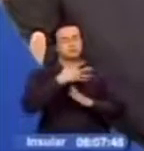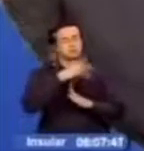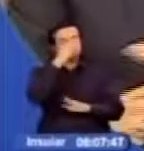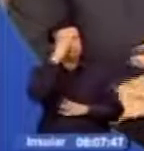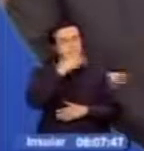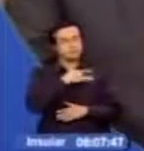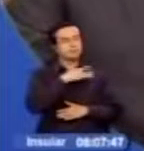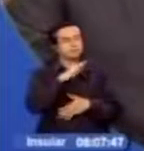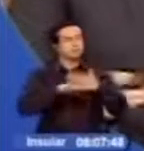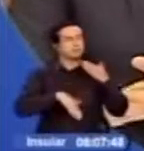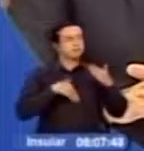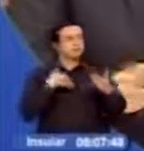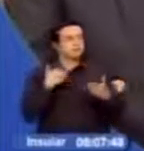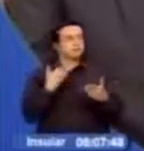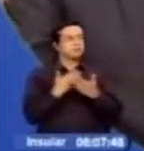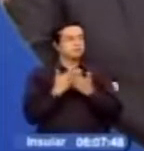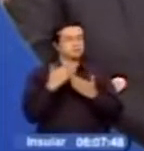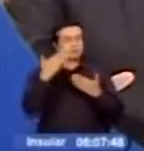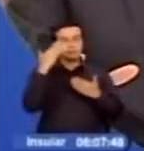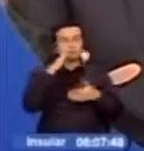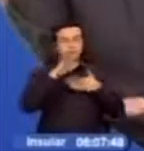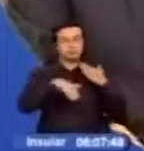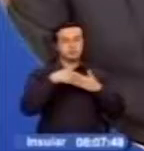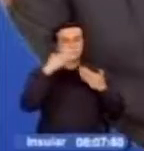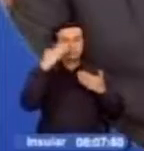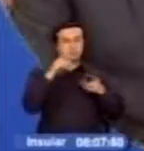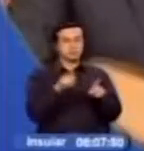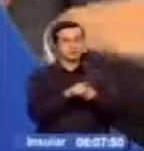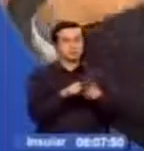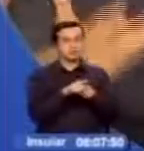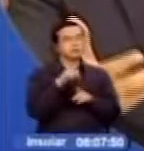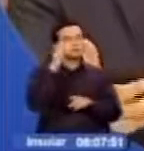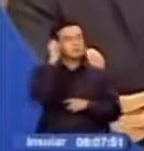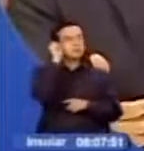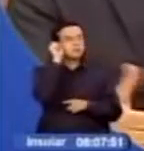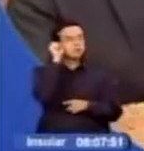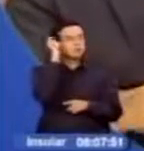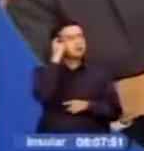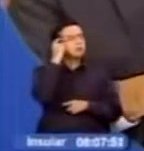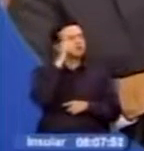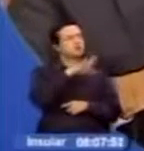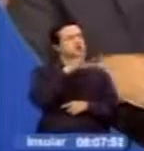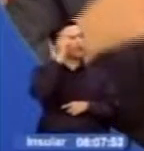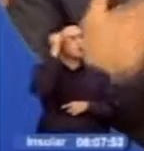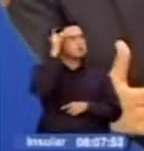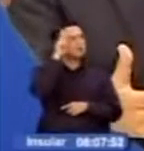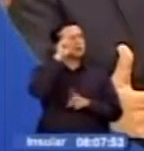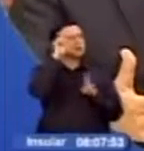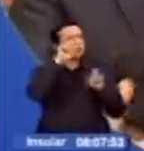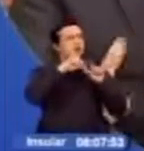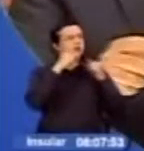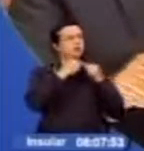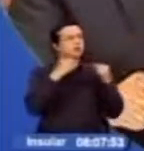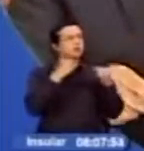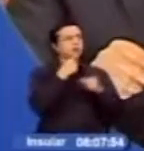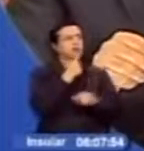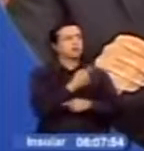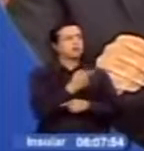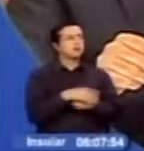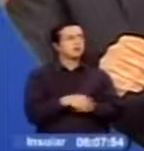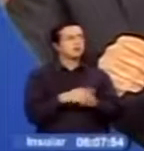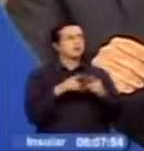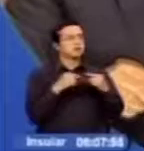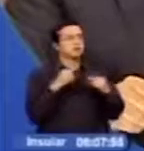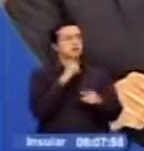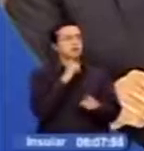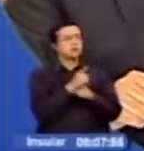lamentablemente no toda la política gira así, alcalde. ¿Qué opina del juego político de ciertos sectores que pretenden propiciar en